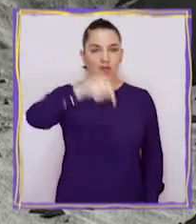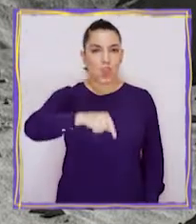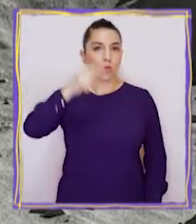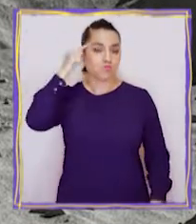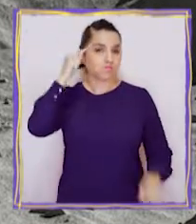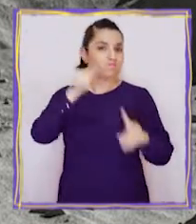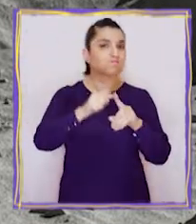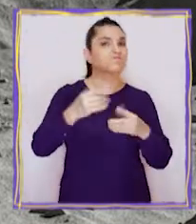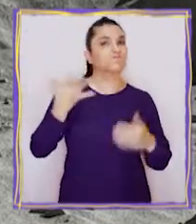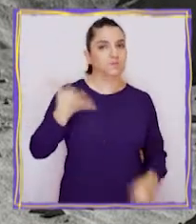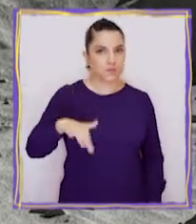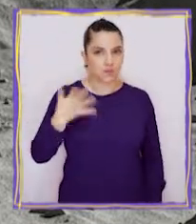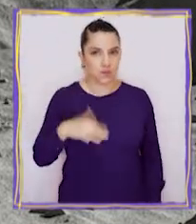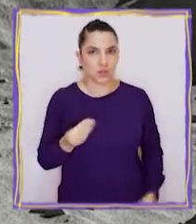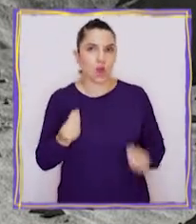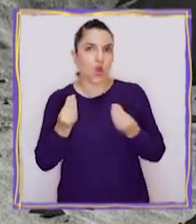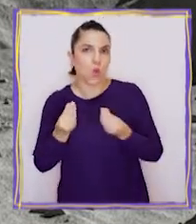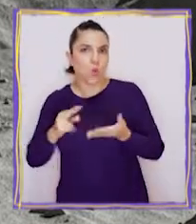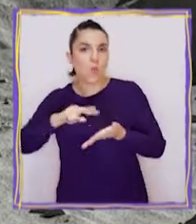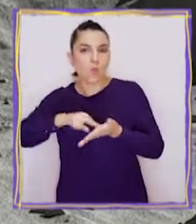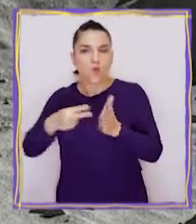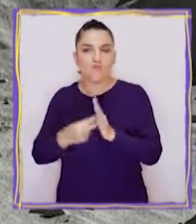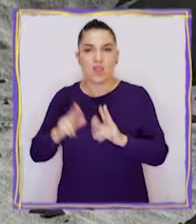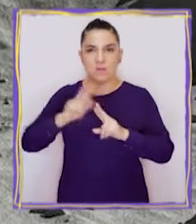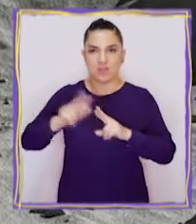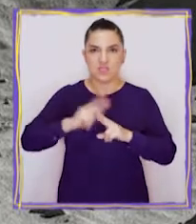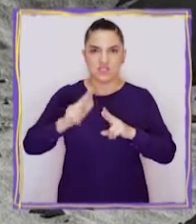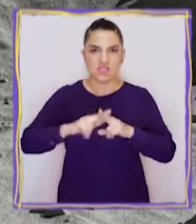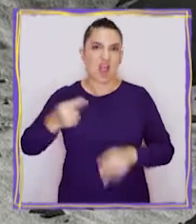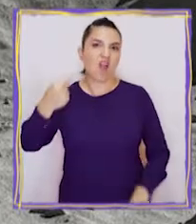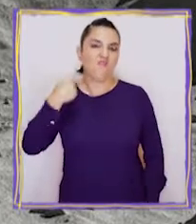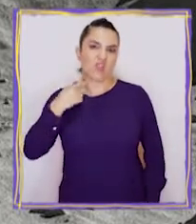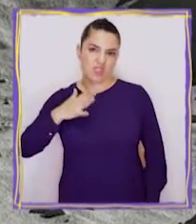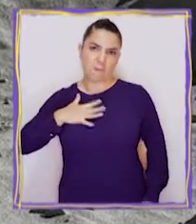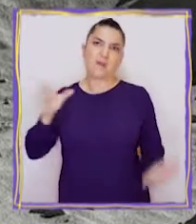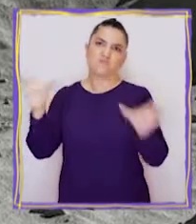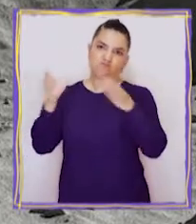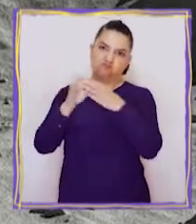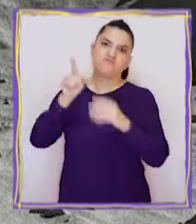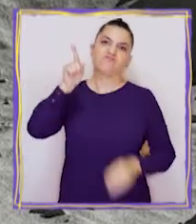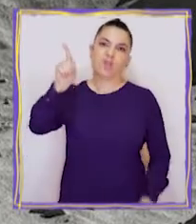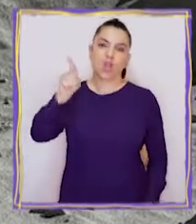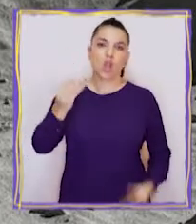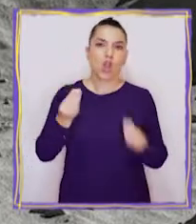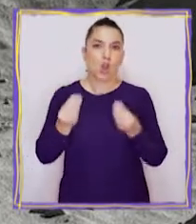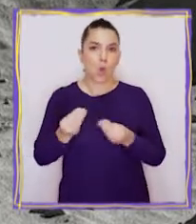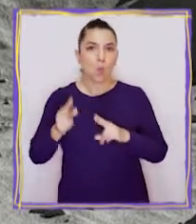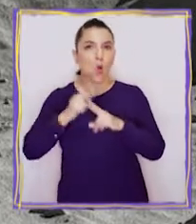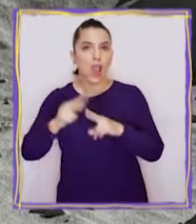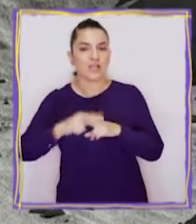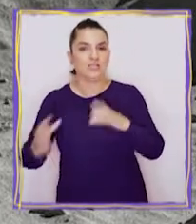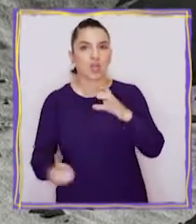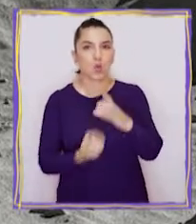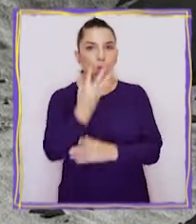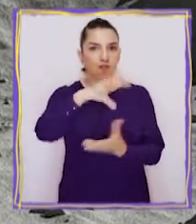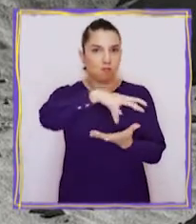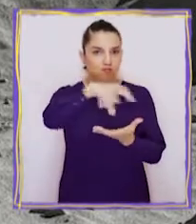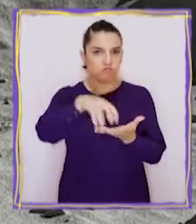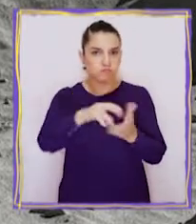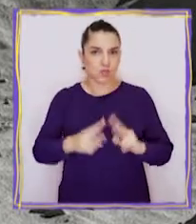gran misión. Tratar de resolver el problema que aqueja mi civilización. Ordenar nuevos